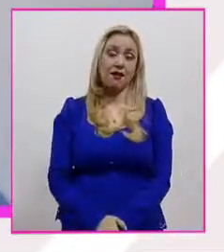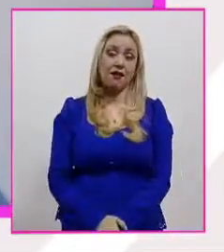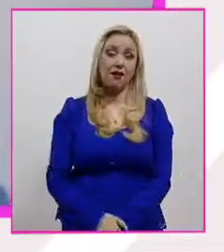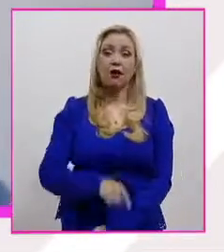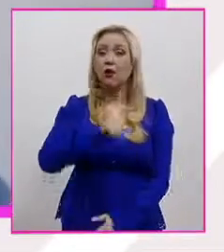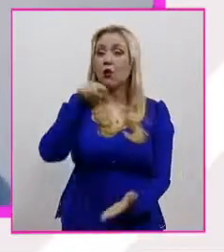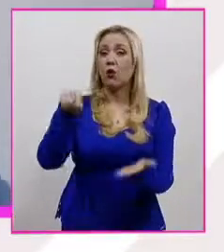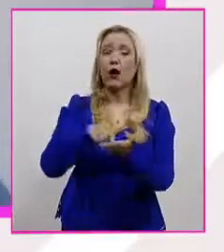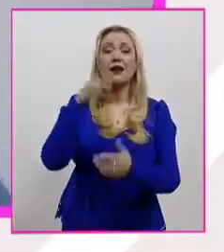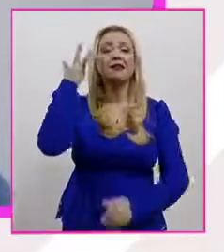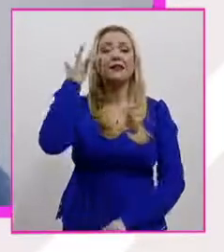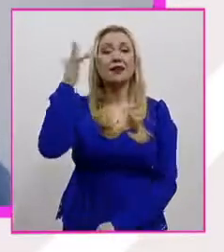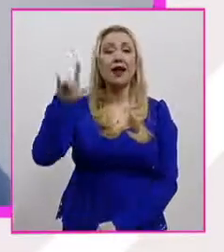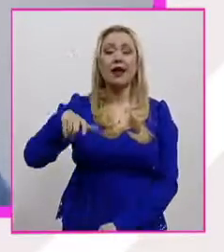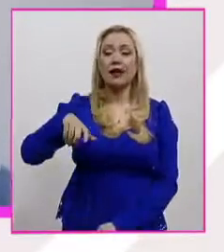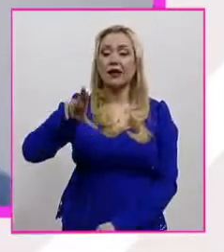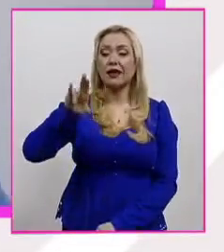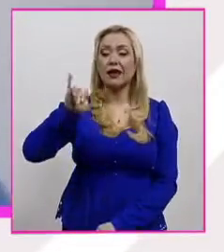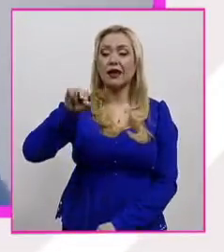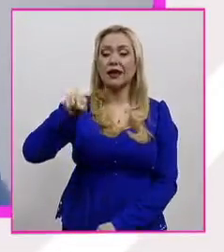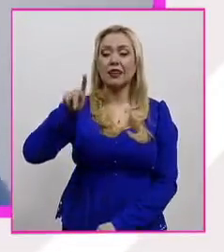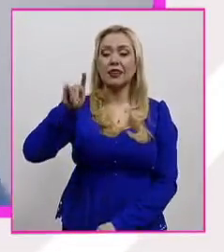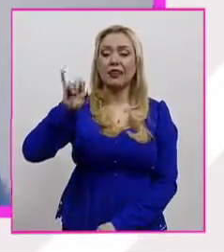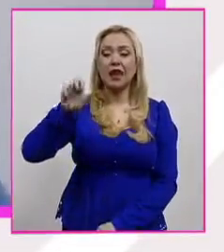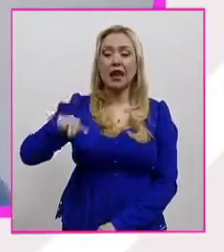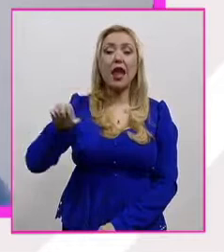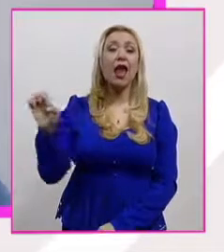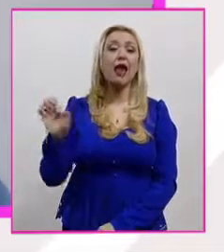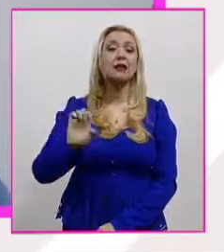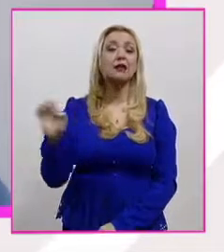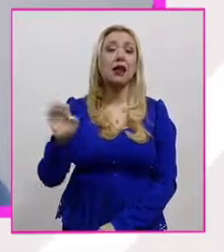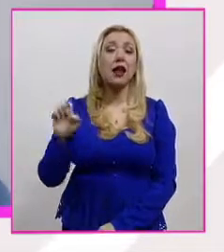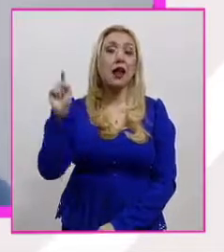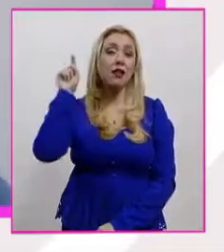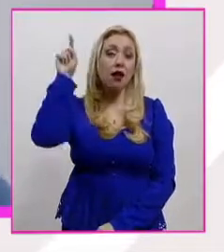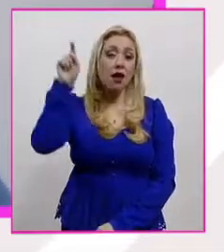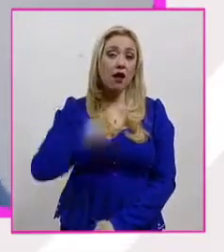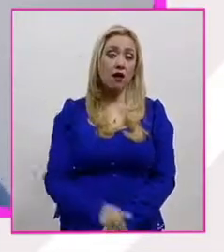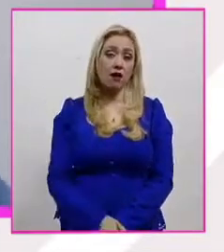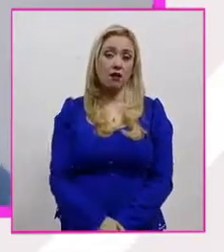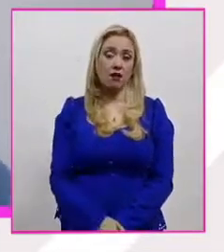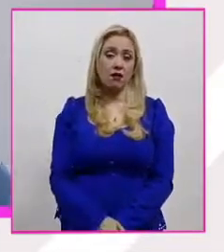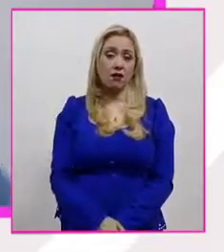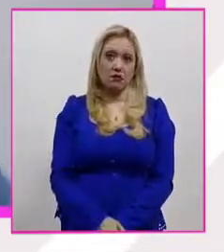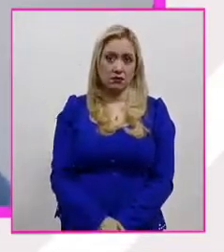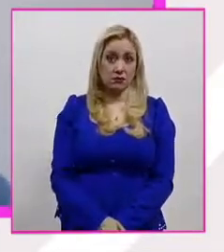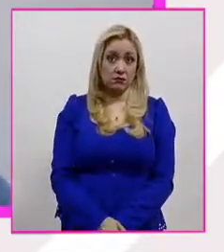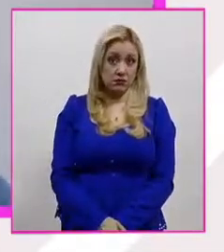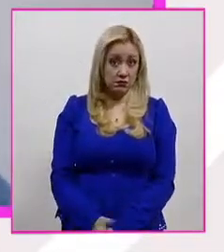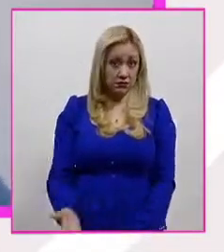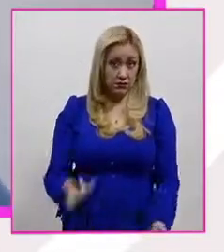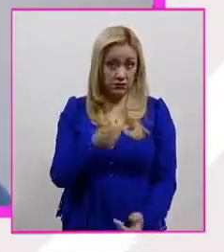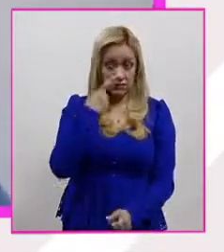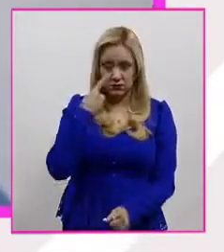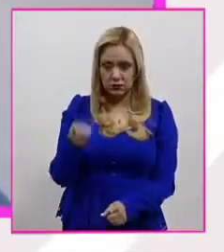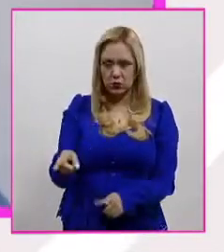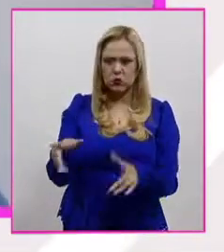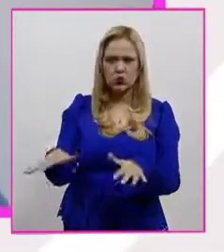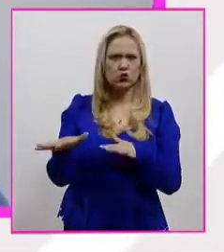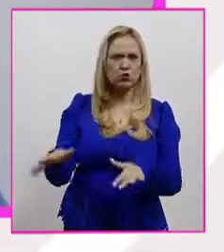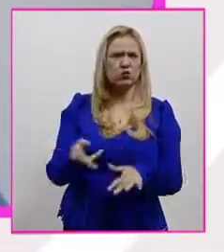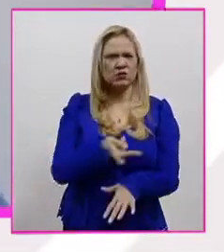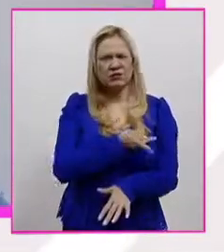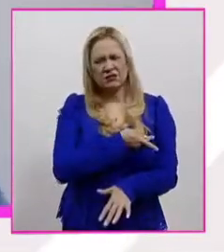Quintín, Ensenada, ¿no? Entonces estás hablando que ya identificaste población alta marginación, que ya identificaste que pertenece a